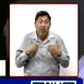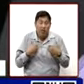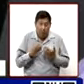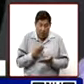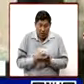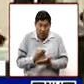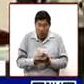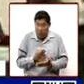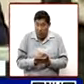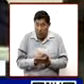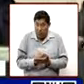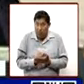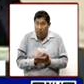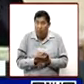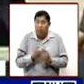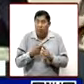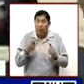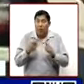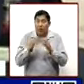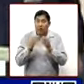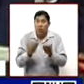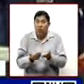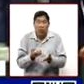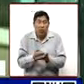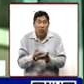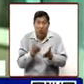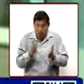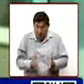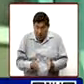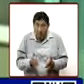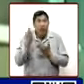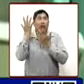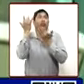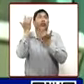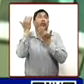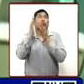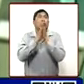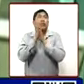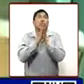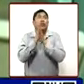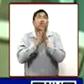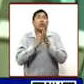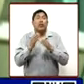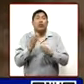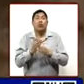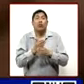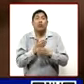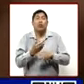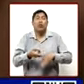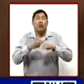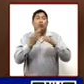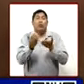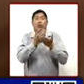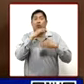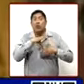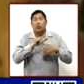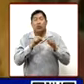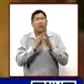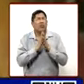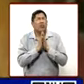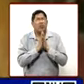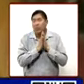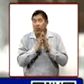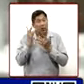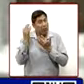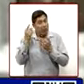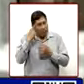una economía más sana. Desde el Colegio de Economistas aún tienen esperanzas en el retroceso de la propuesta del incremento salarial, medida que a